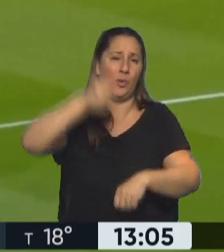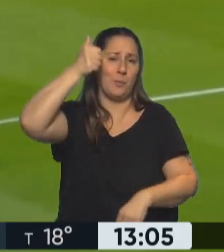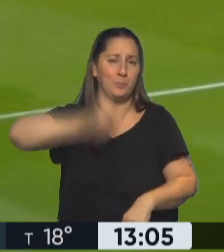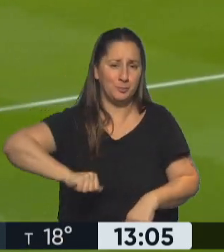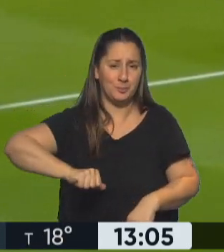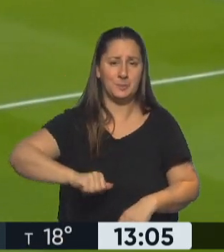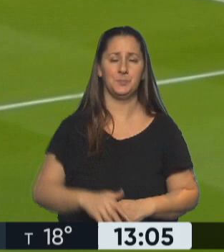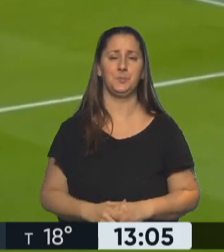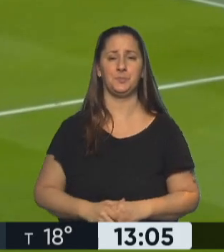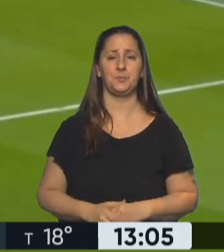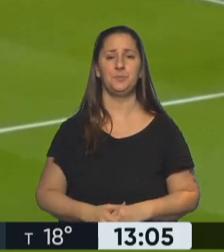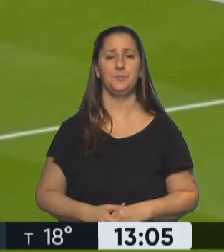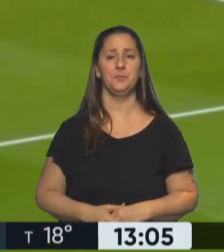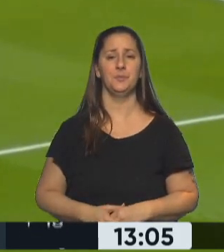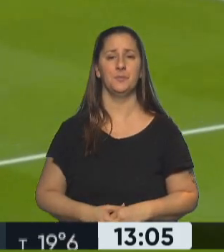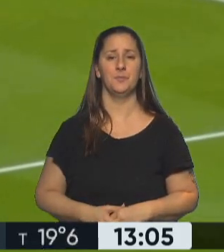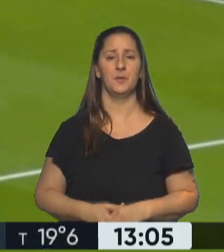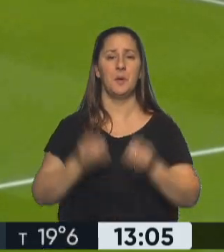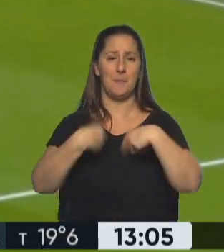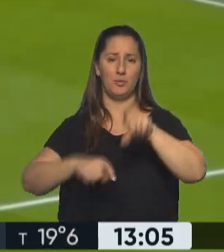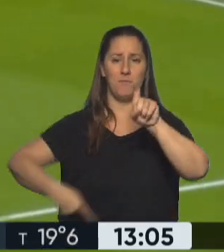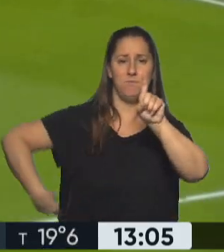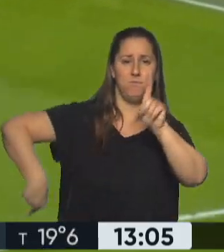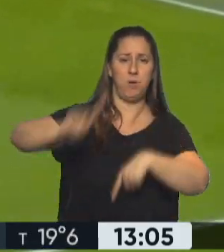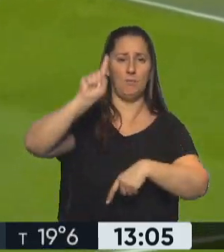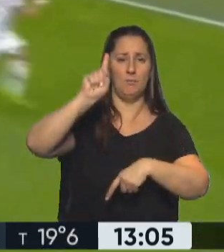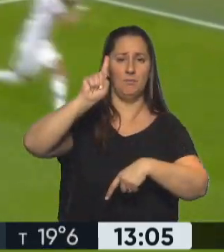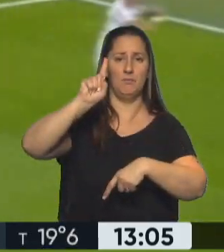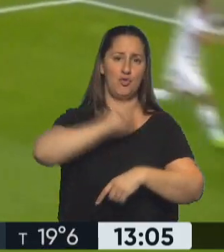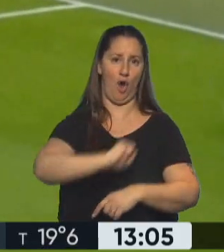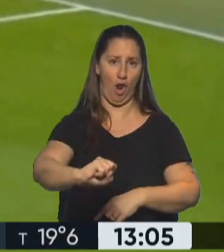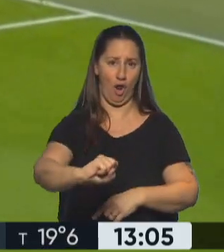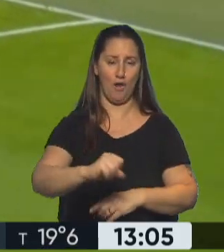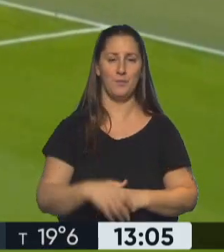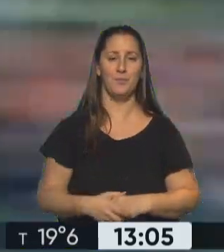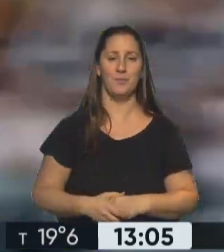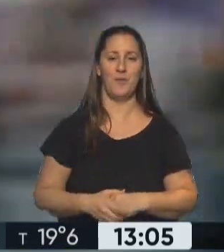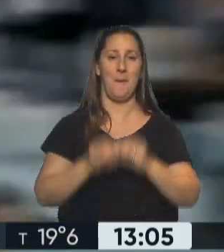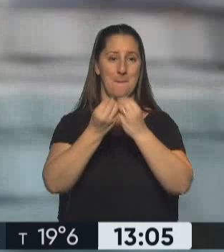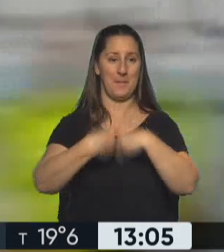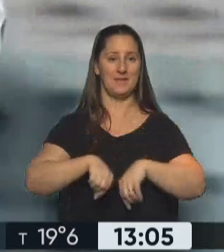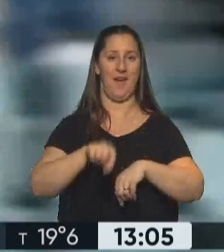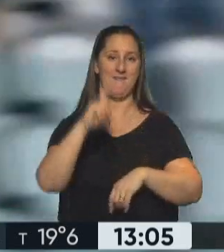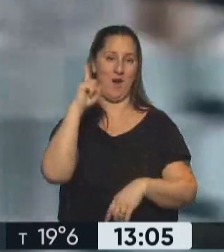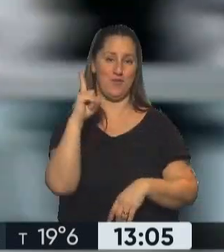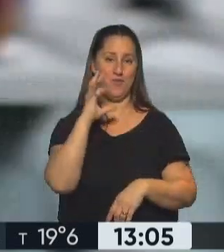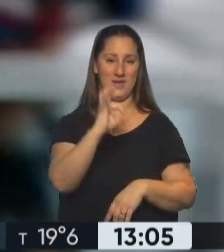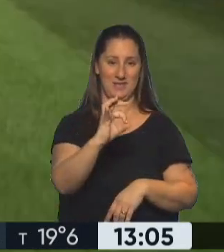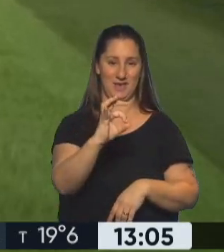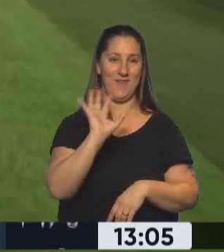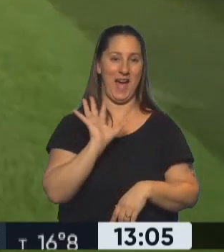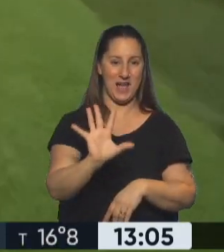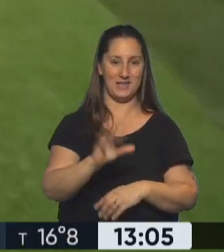arrancó, mirá, con esta volea de pique al suelo, adentro. Abría el marcador de esta manera.